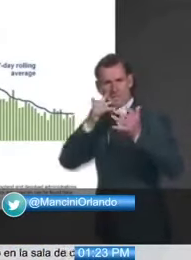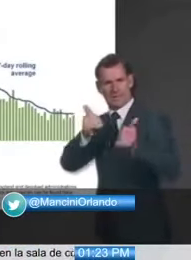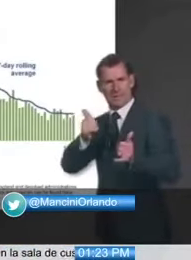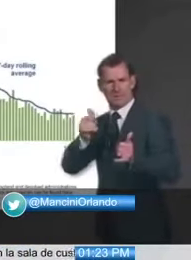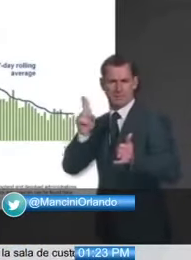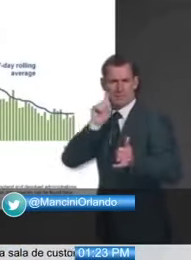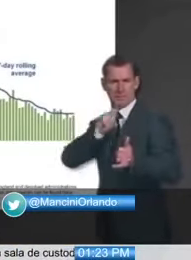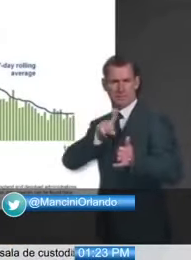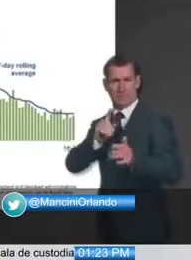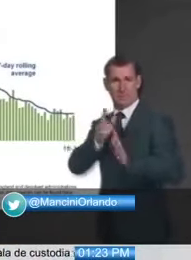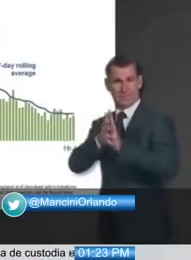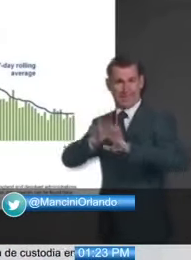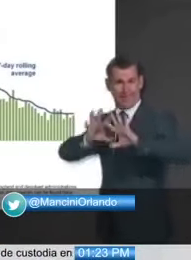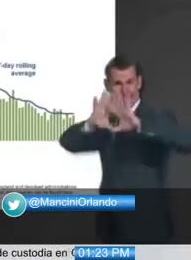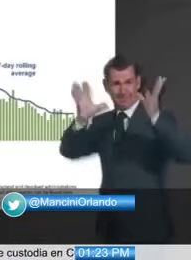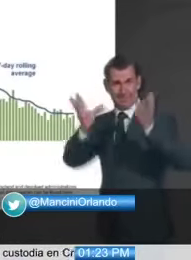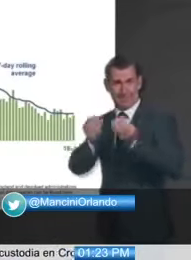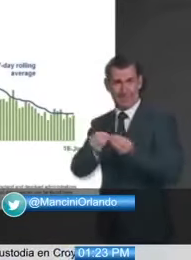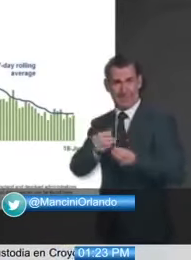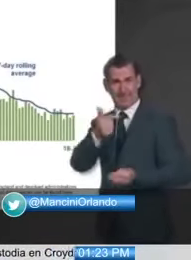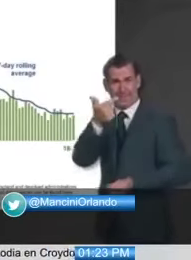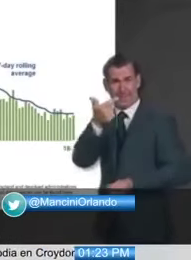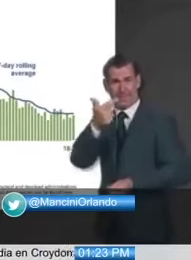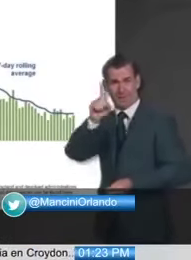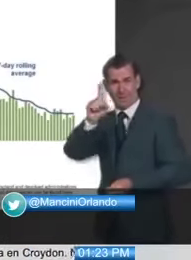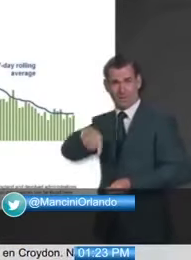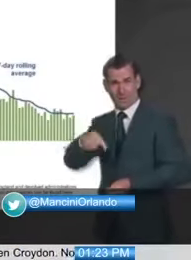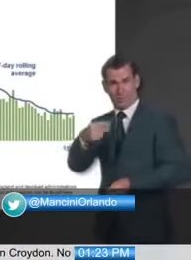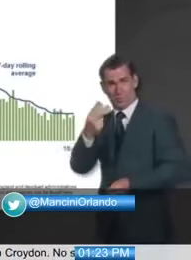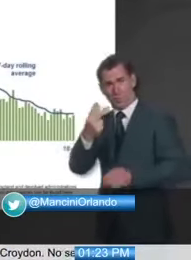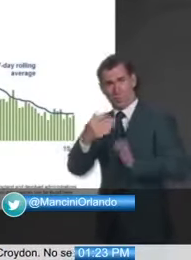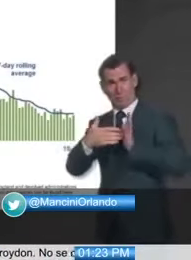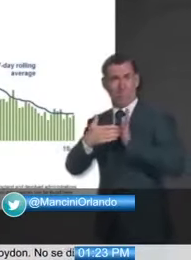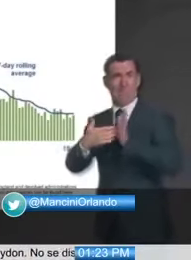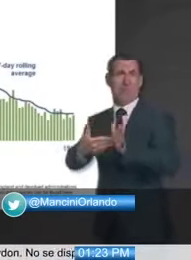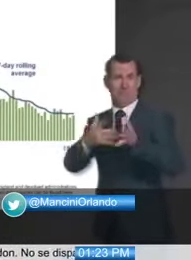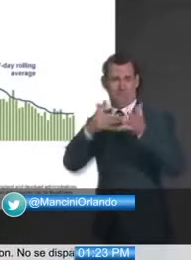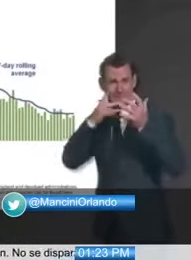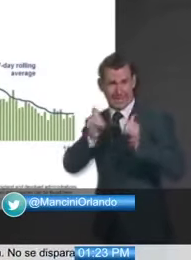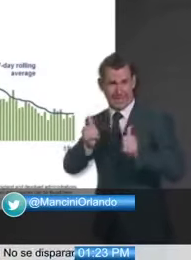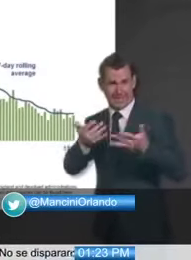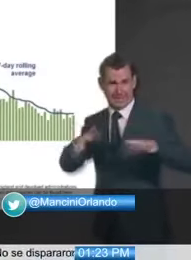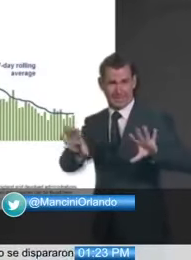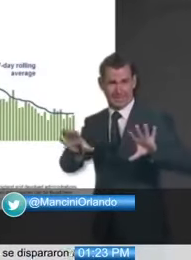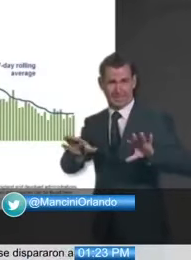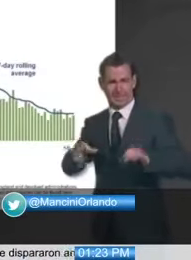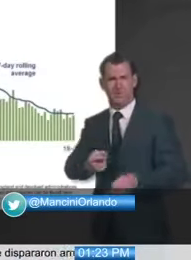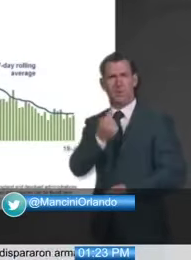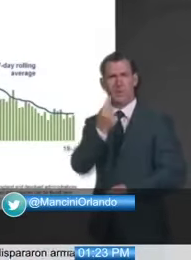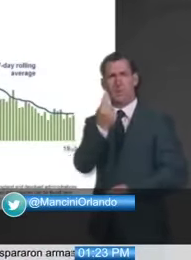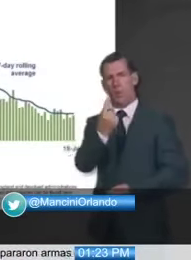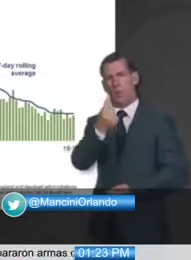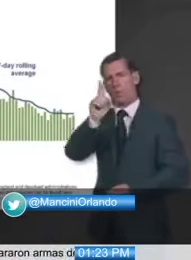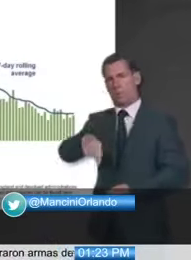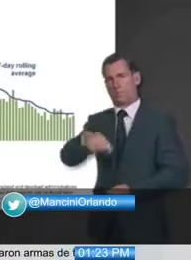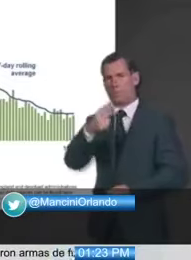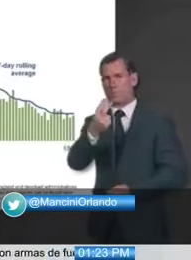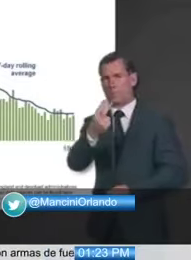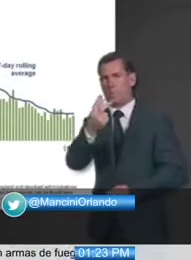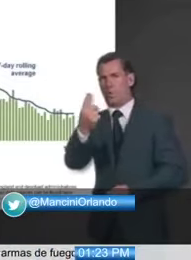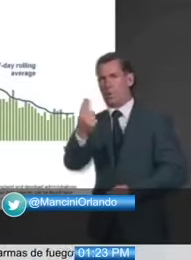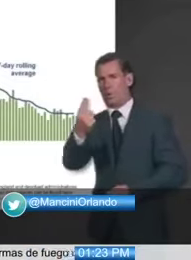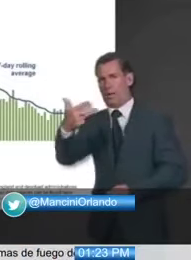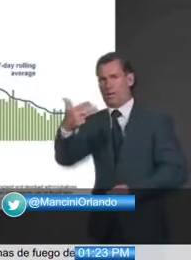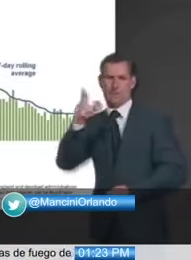usuarios ver si han entrado en contacto con alguien que haya dado positivo por el virus también permite a las personas escanear códigos qr cuando